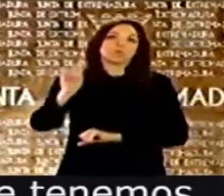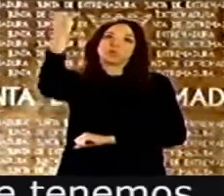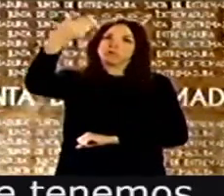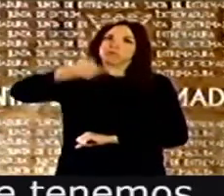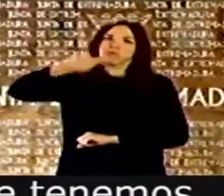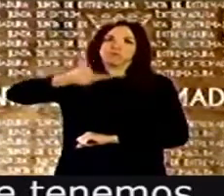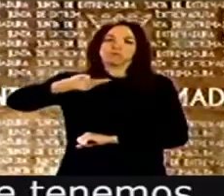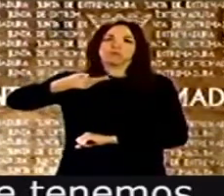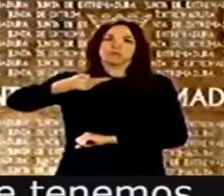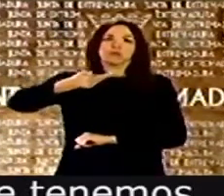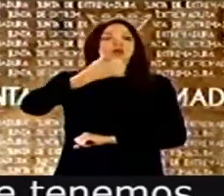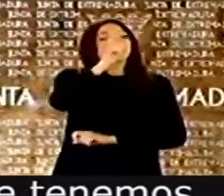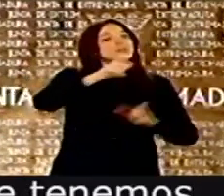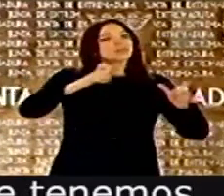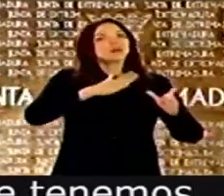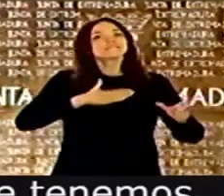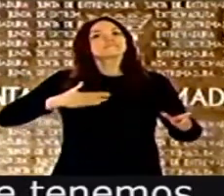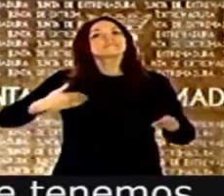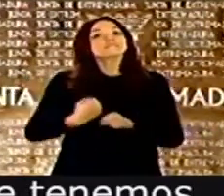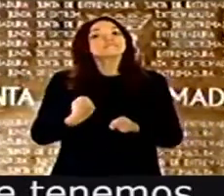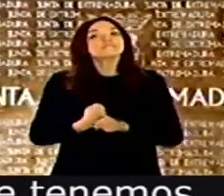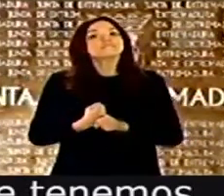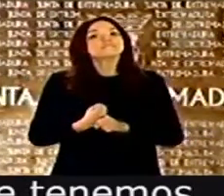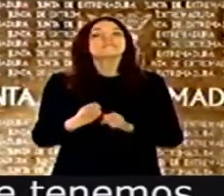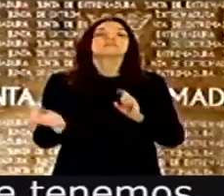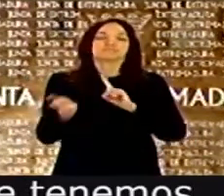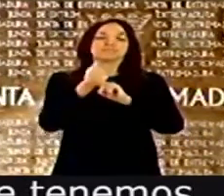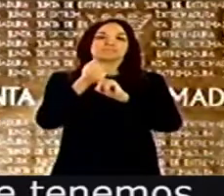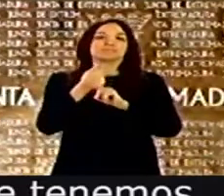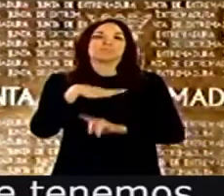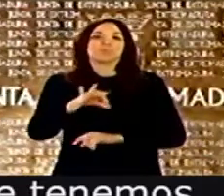todo el que quiera trabajar lo pueda hacer. Eso,